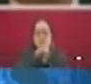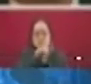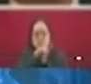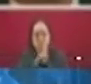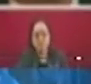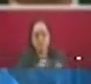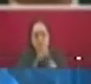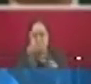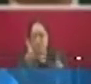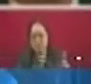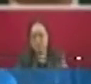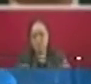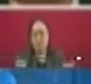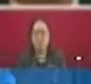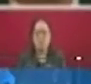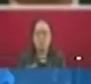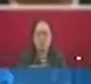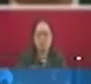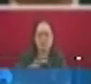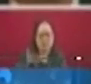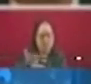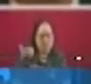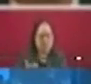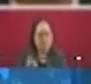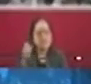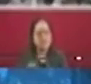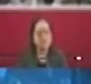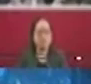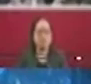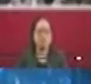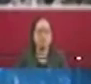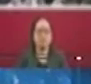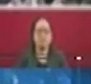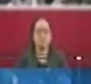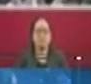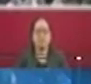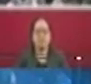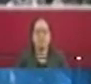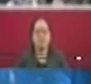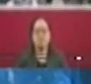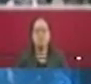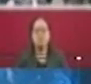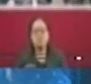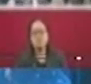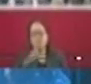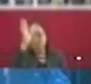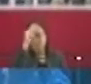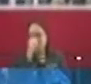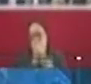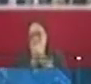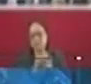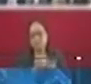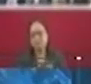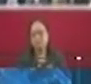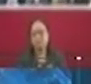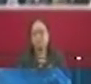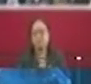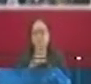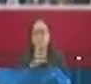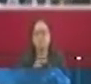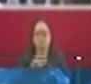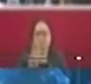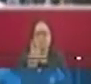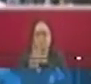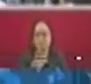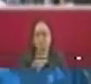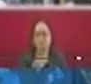¿Cuándo termina tu gobierno y toma posesión tu sucesor? Mi gobierno termina el 31 de octubre de este